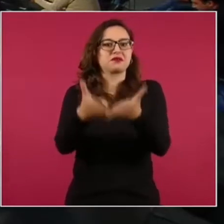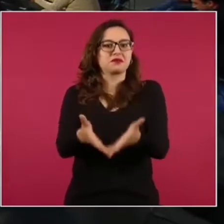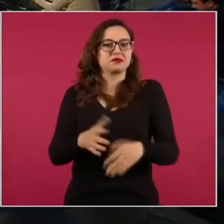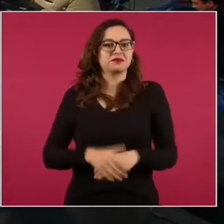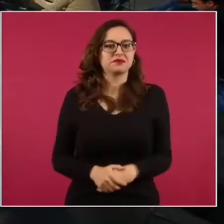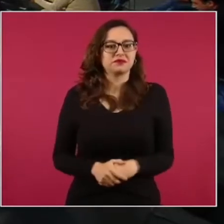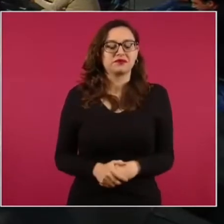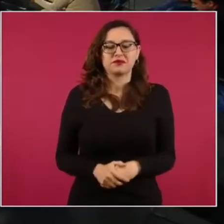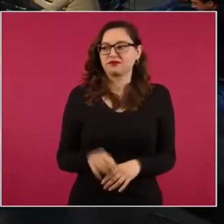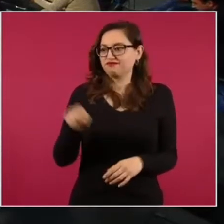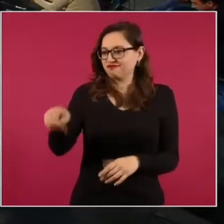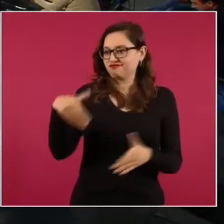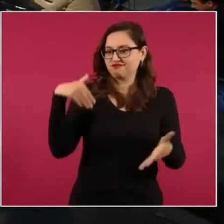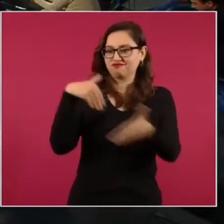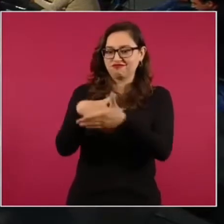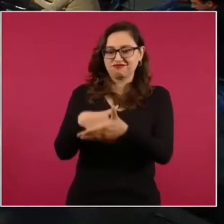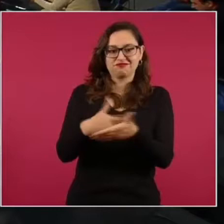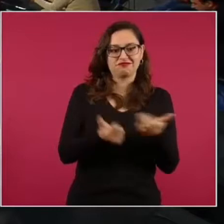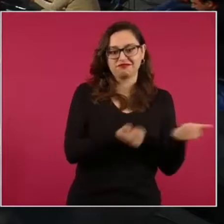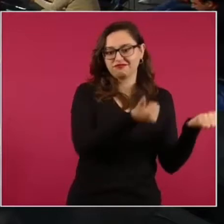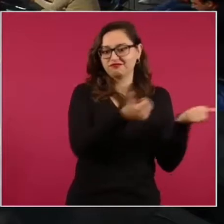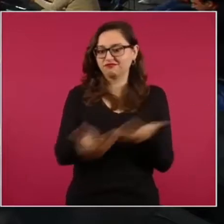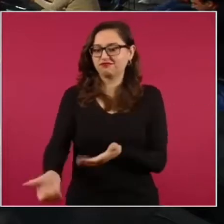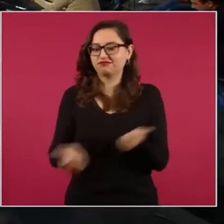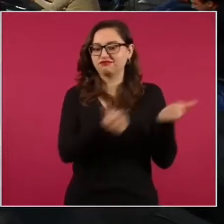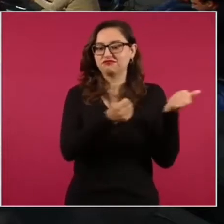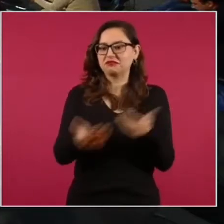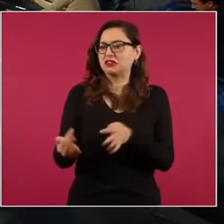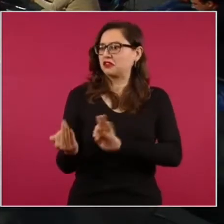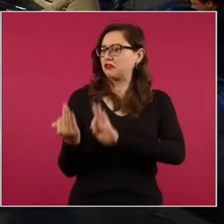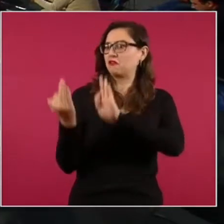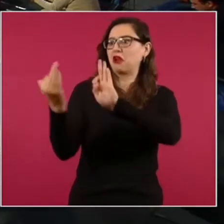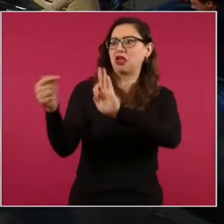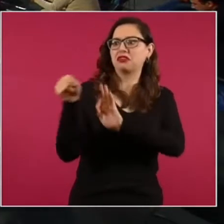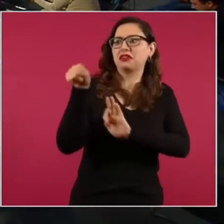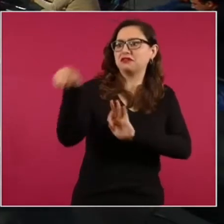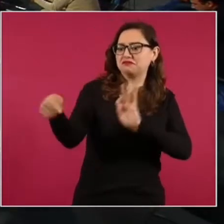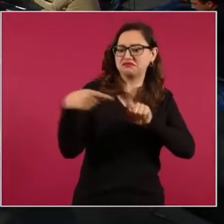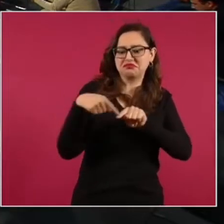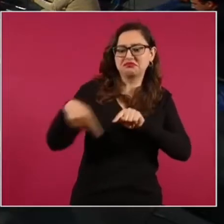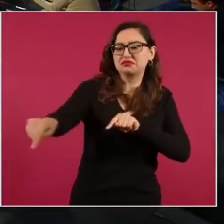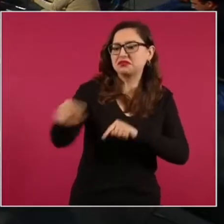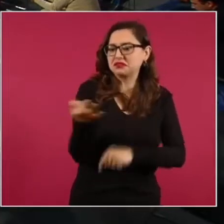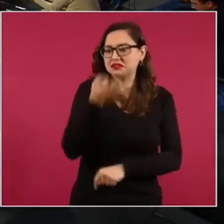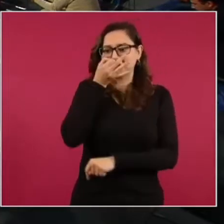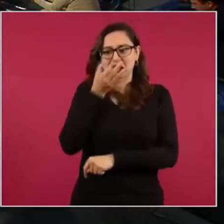¿Dónde los bajamos? En el puerto. Ahí está enfrente de la refinería.